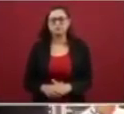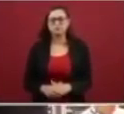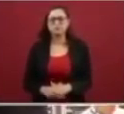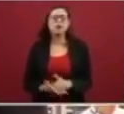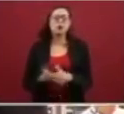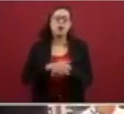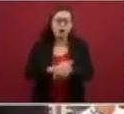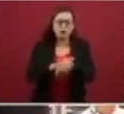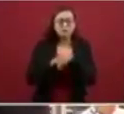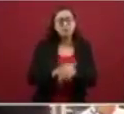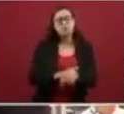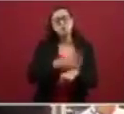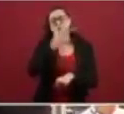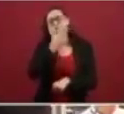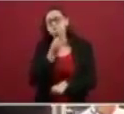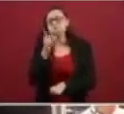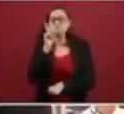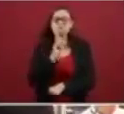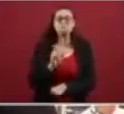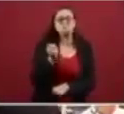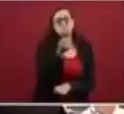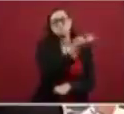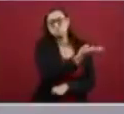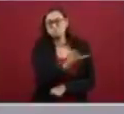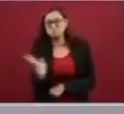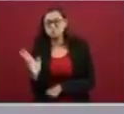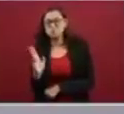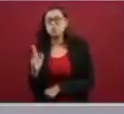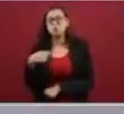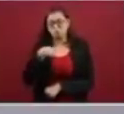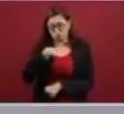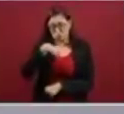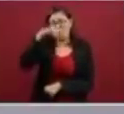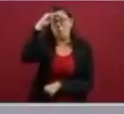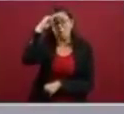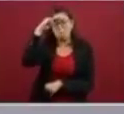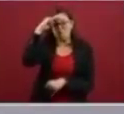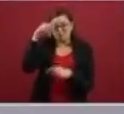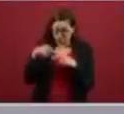amigas y amigos, que este mismo año,